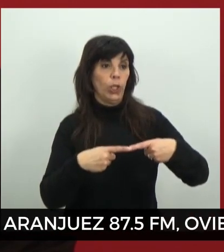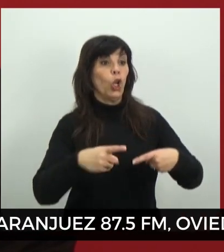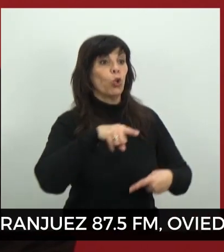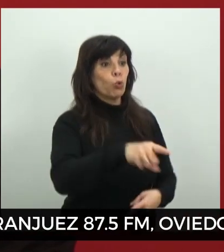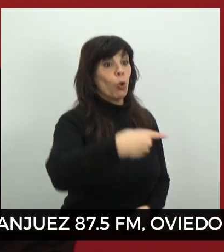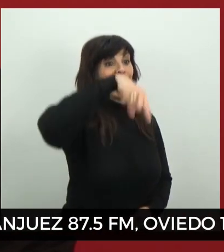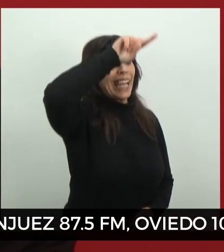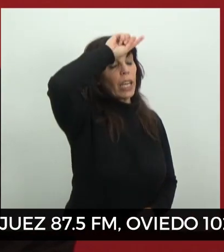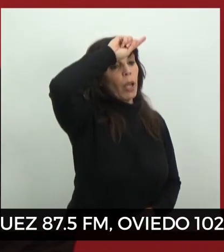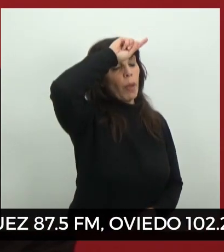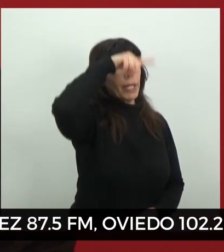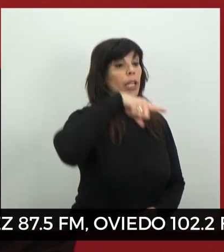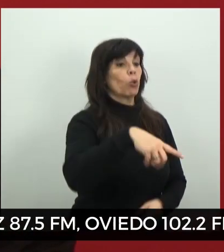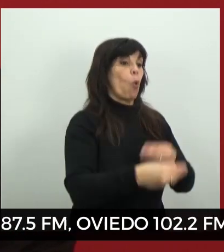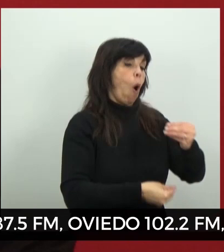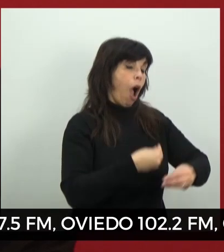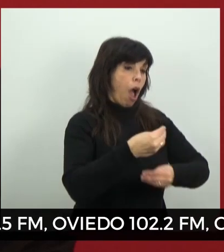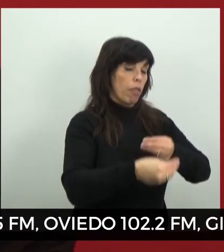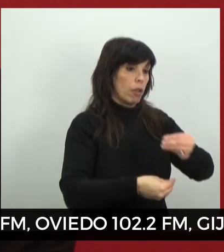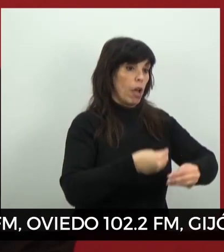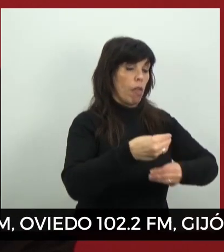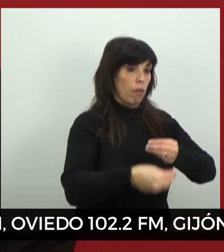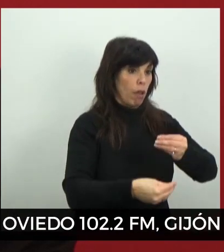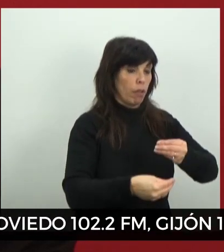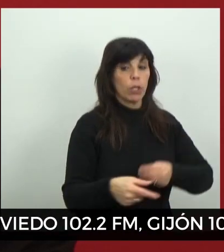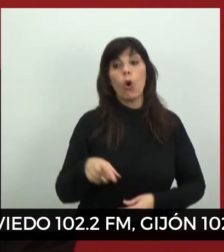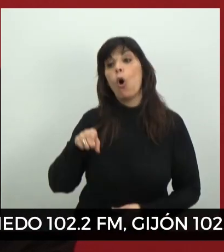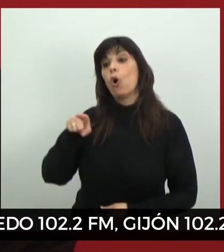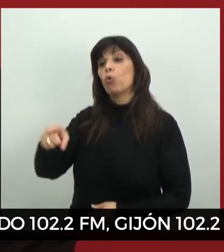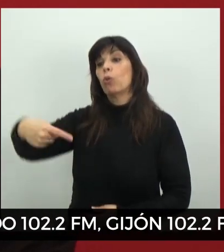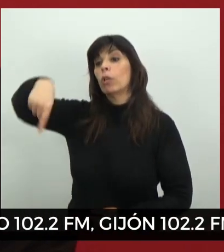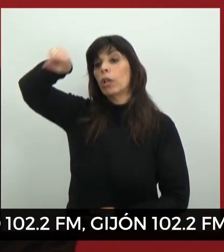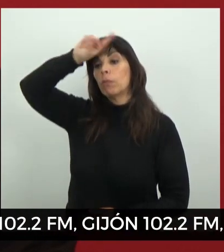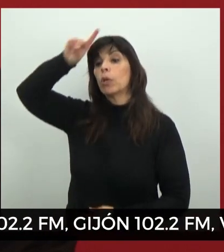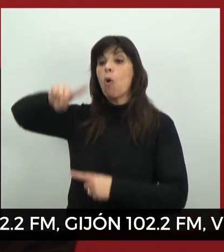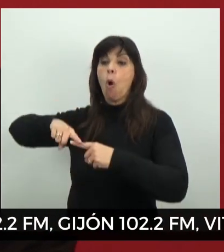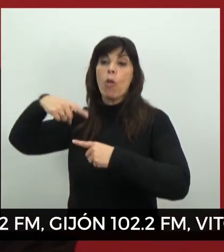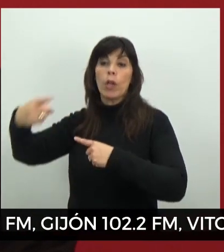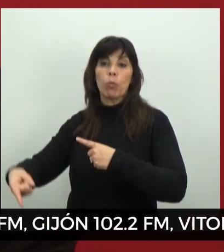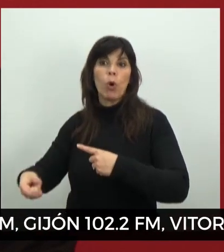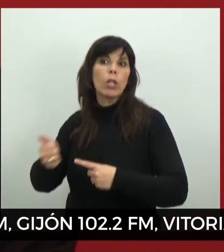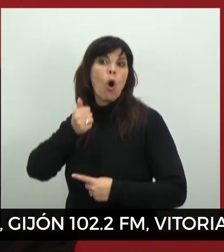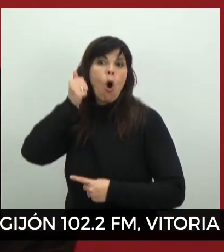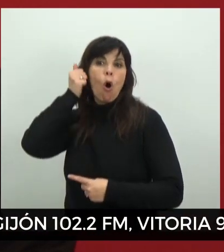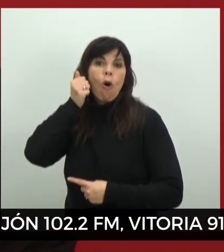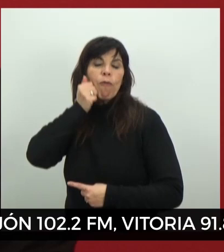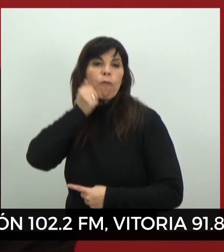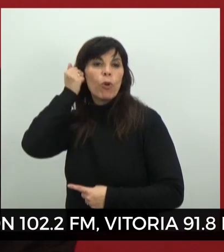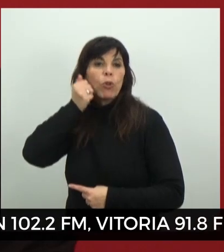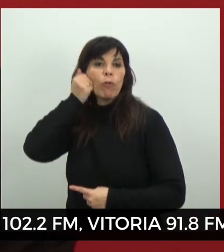arrepentimiento y la otra son los frutos del arrepentimiento. ¿Me